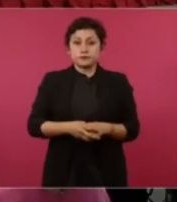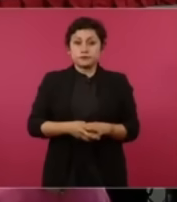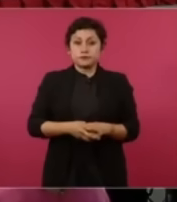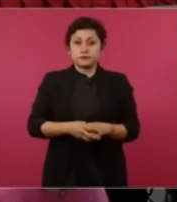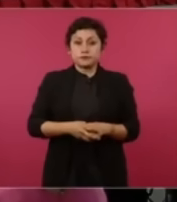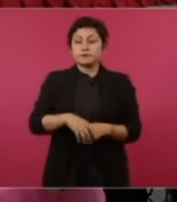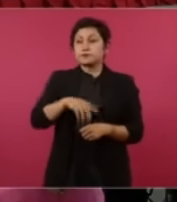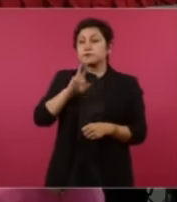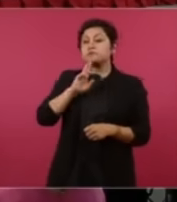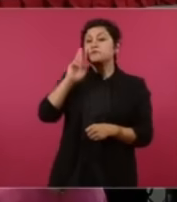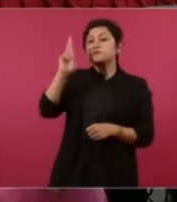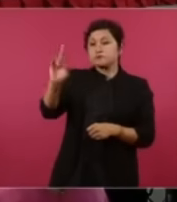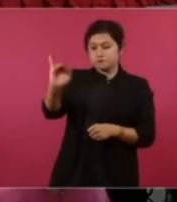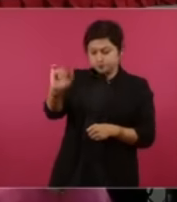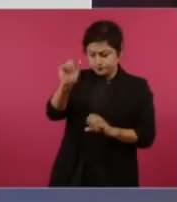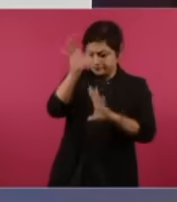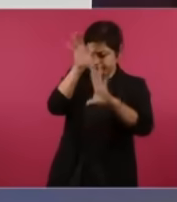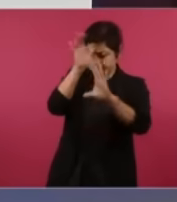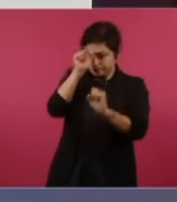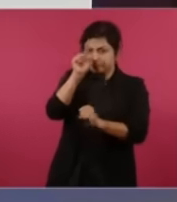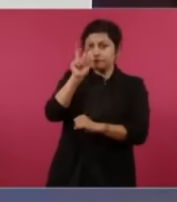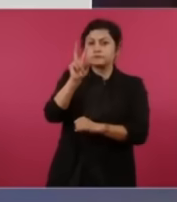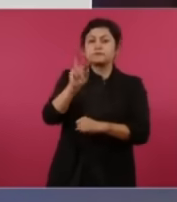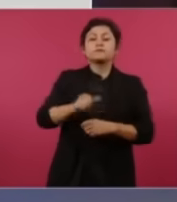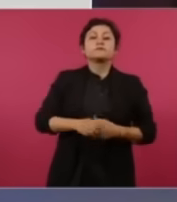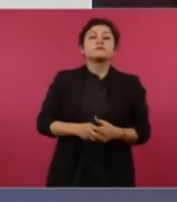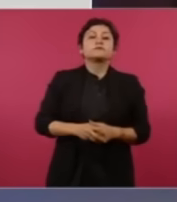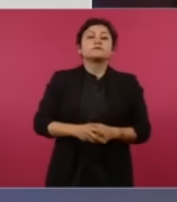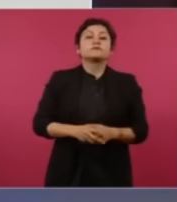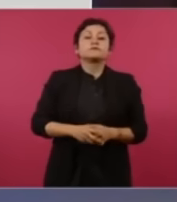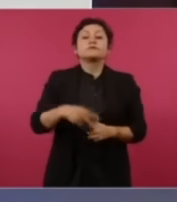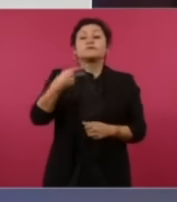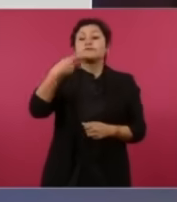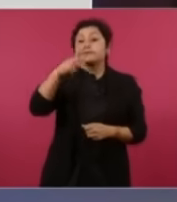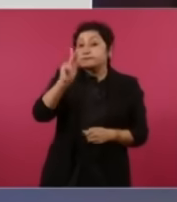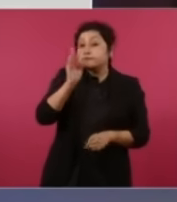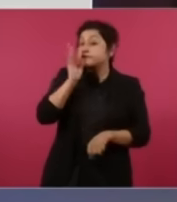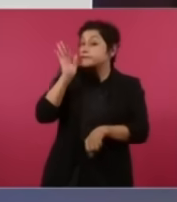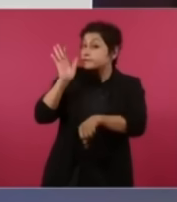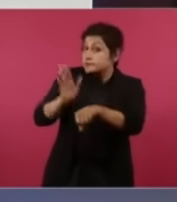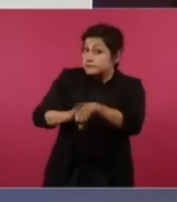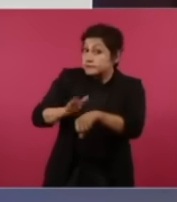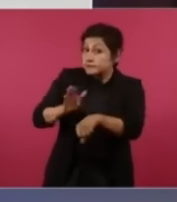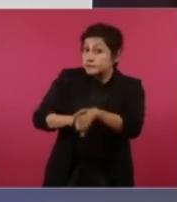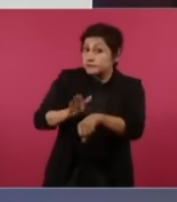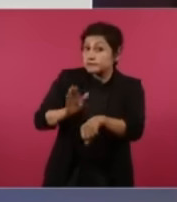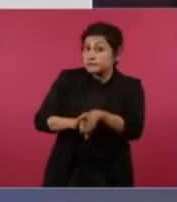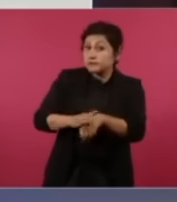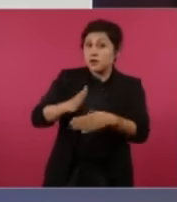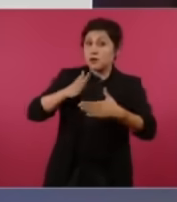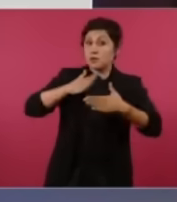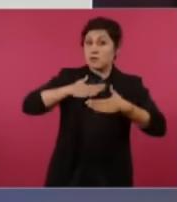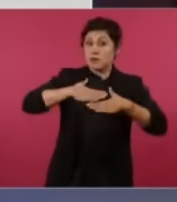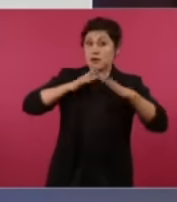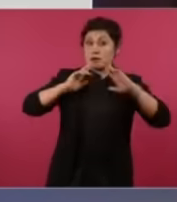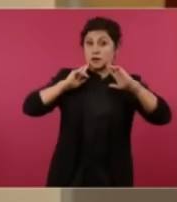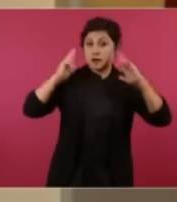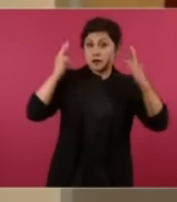Estoy de acuerdo, dice la maestra Bester, nada más que quiero que sepas que en todos los actos que hago y